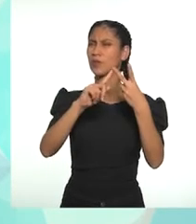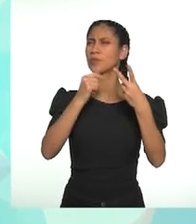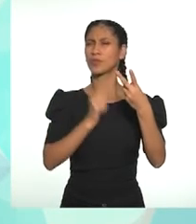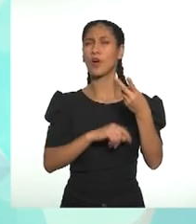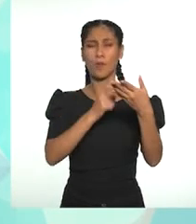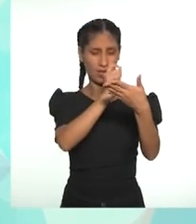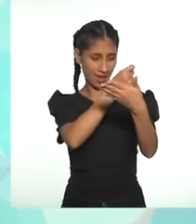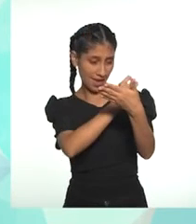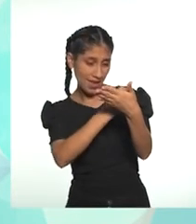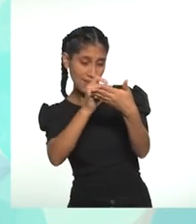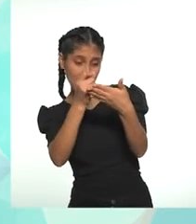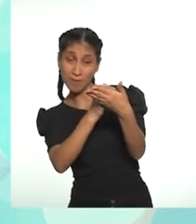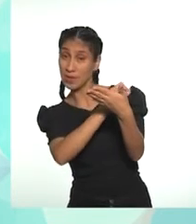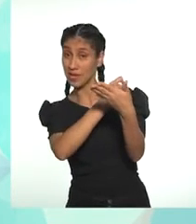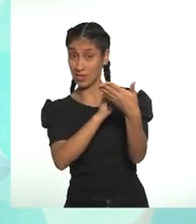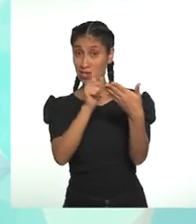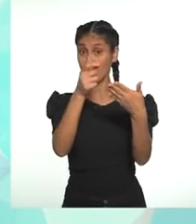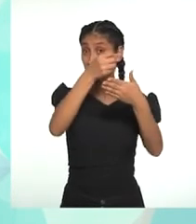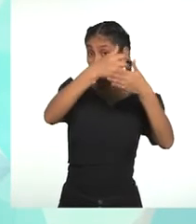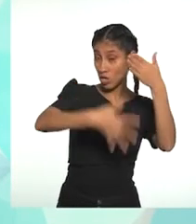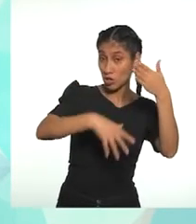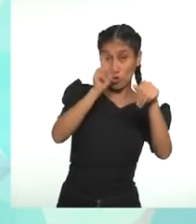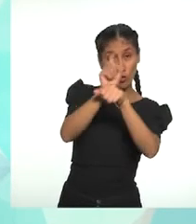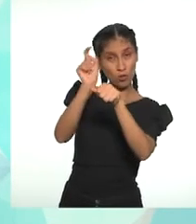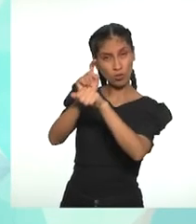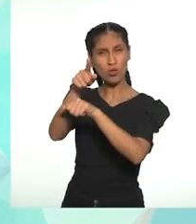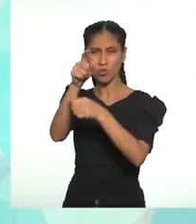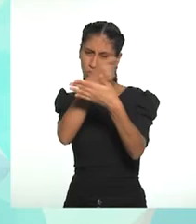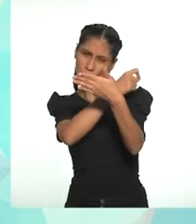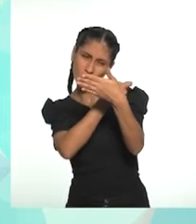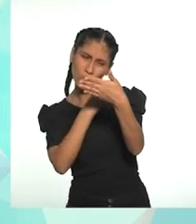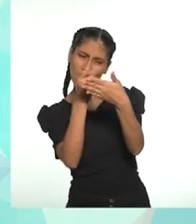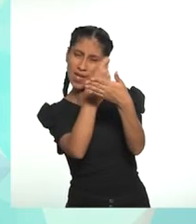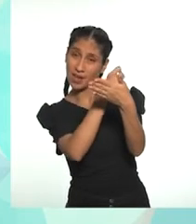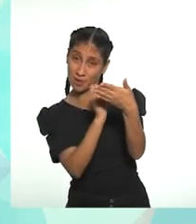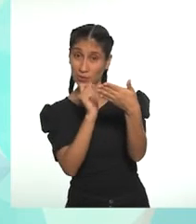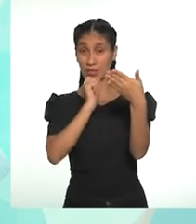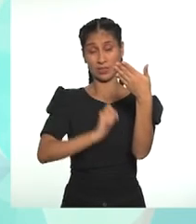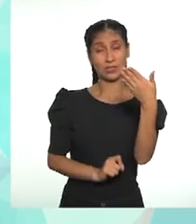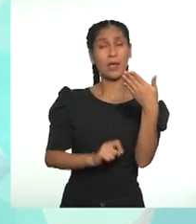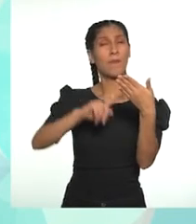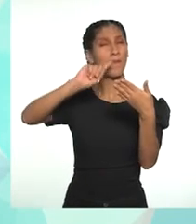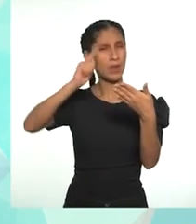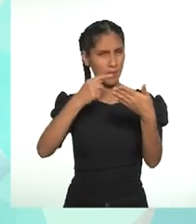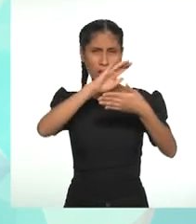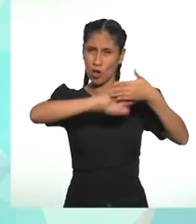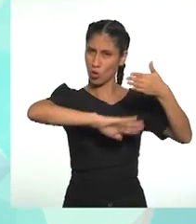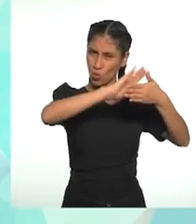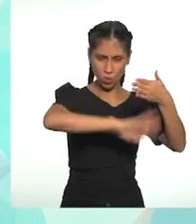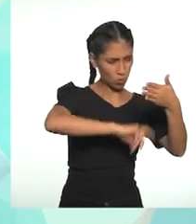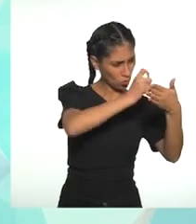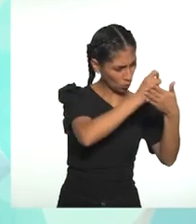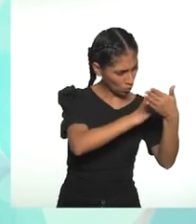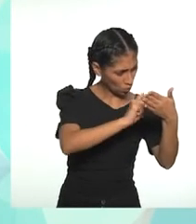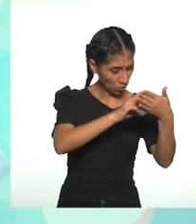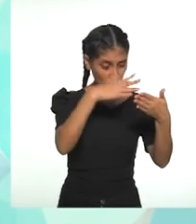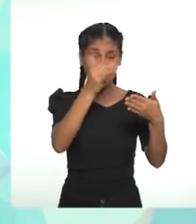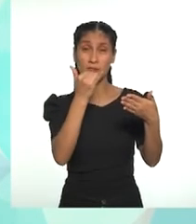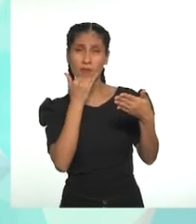paso siguiente es elaborar la versión preliminar de su texto instructivo. Es decir, escribir el borrador del